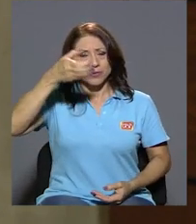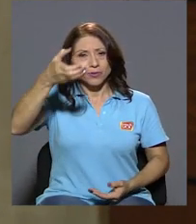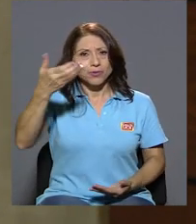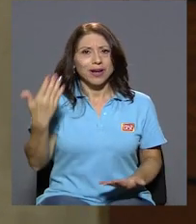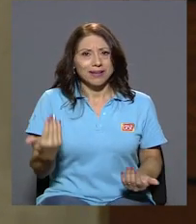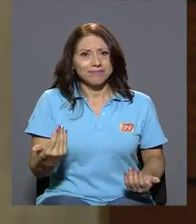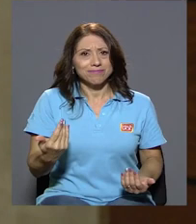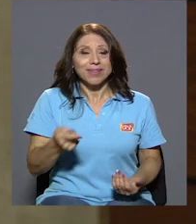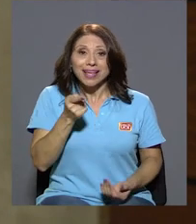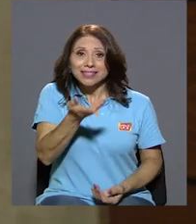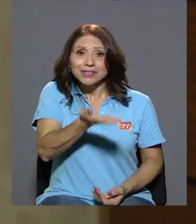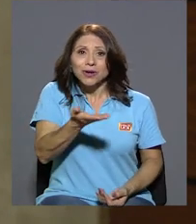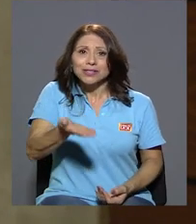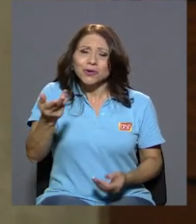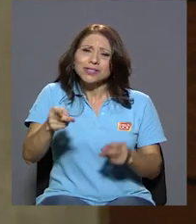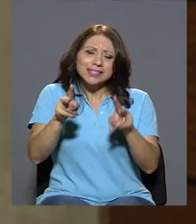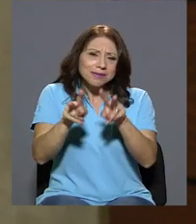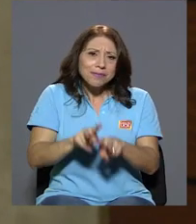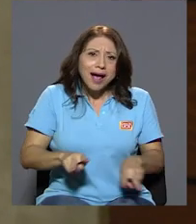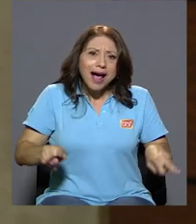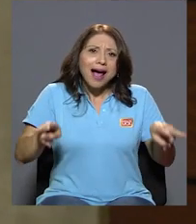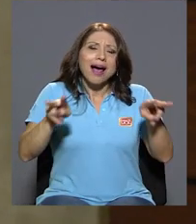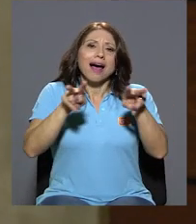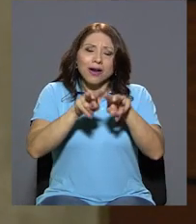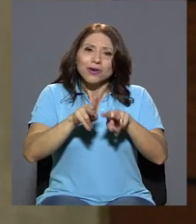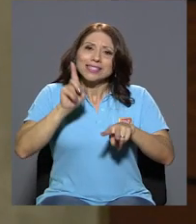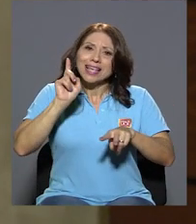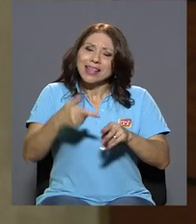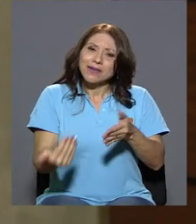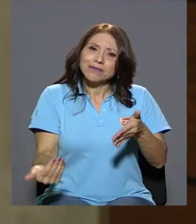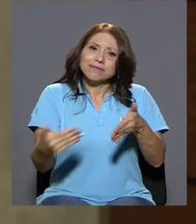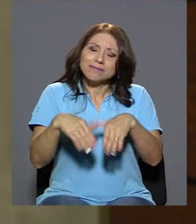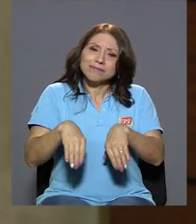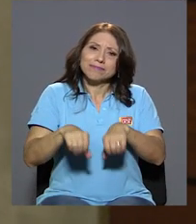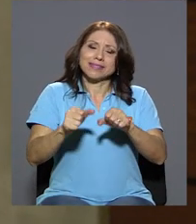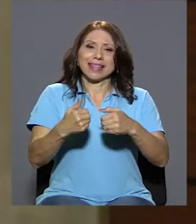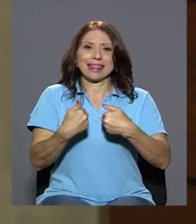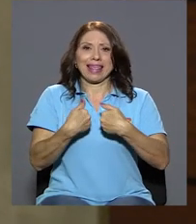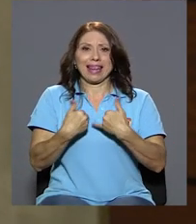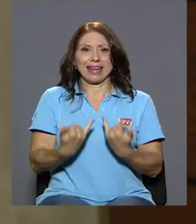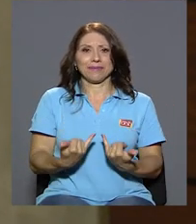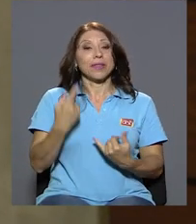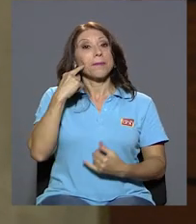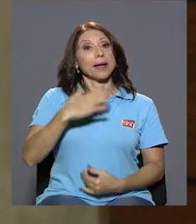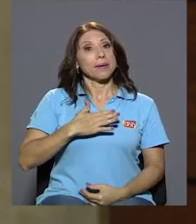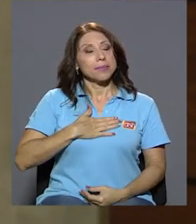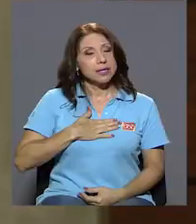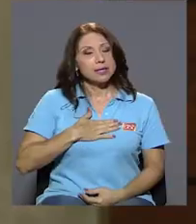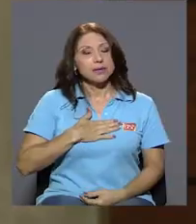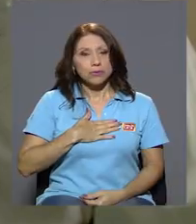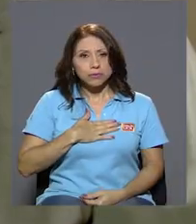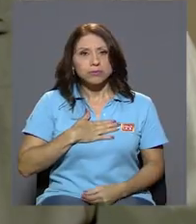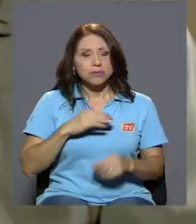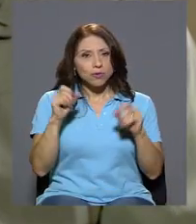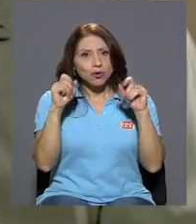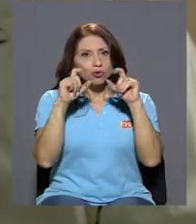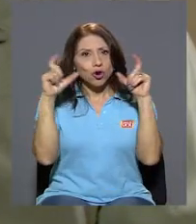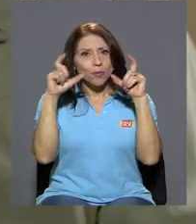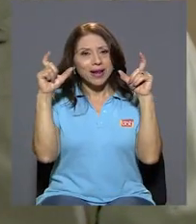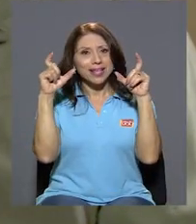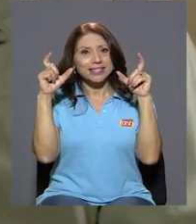yo son las cosas que ellos son valores que yo creo que hay que rescatar y tener para mí fue una gran sorpresa